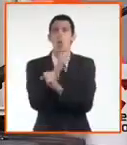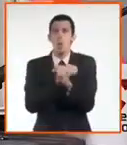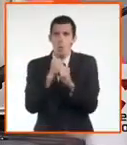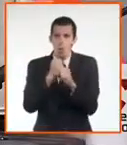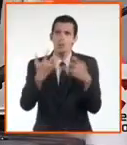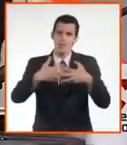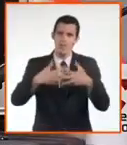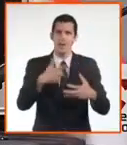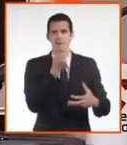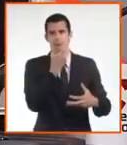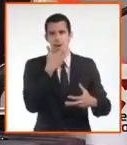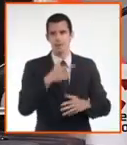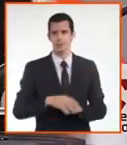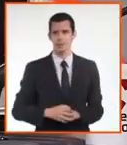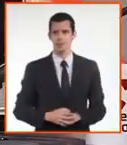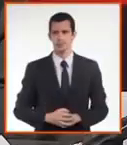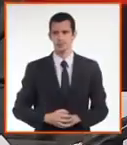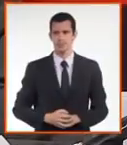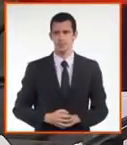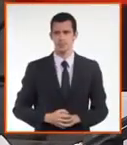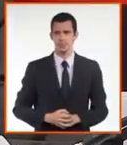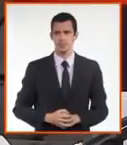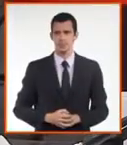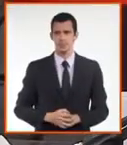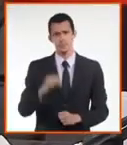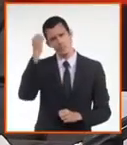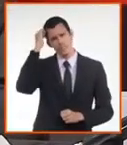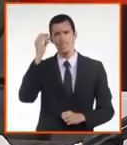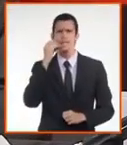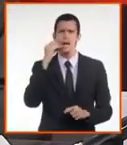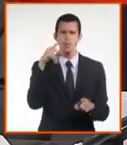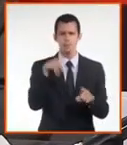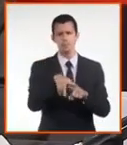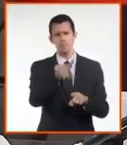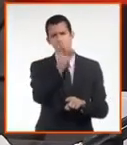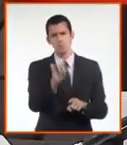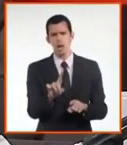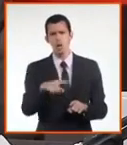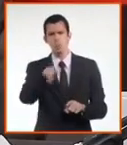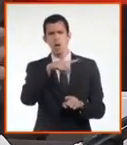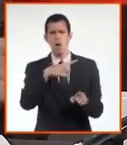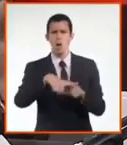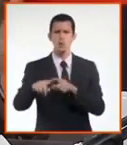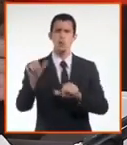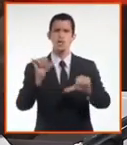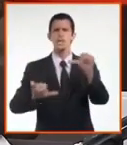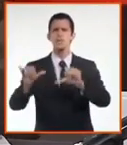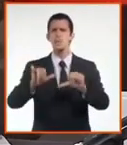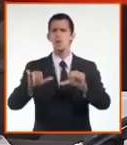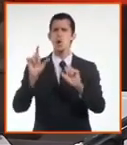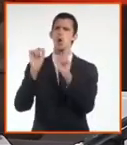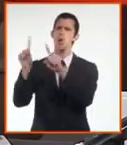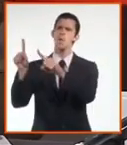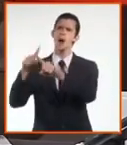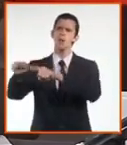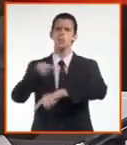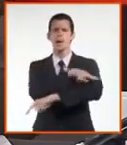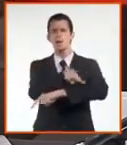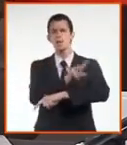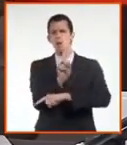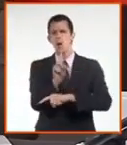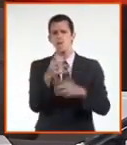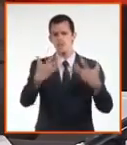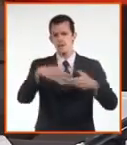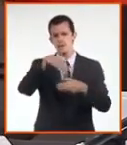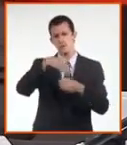primas ha logrado empezar a llover esta sustitución parcial en los meses estos nosotros